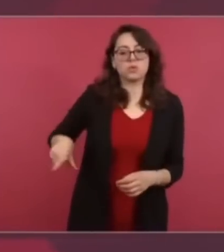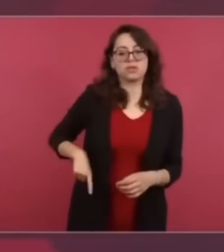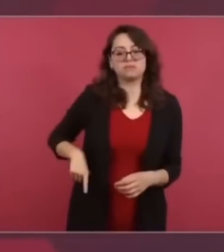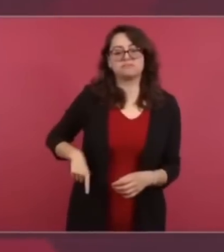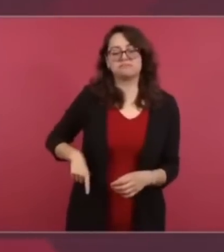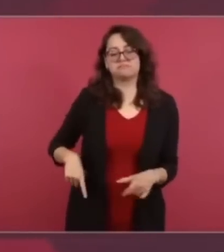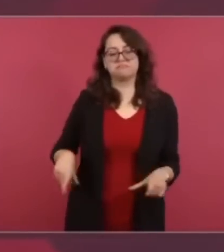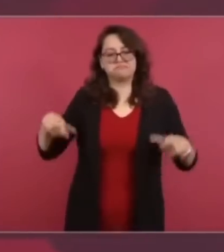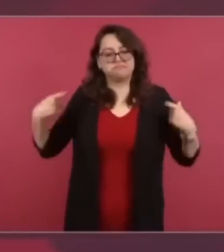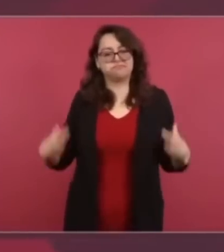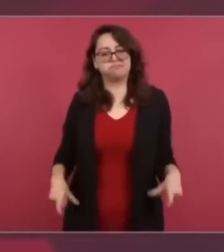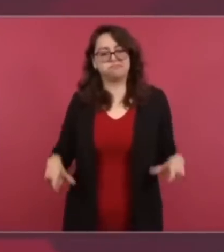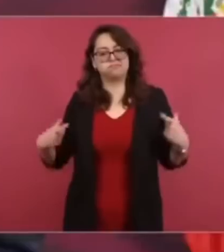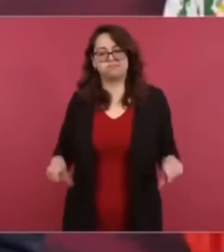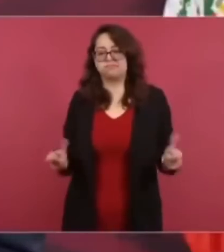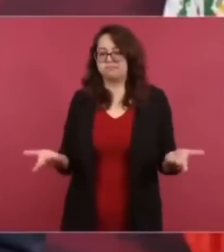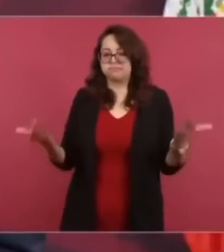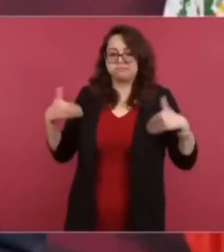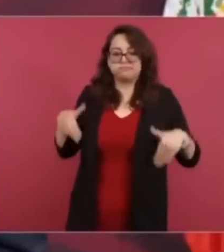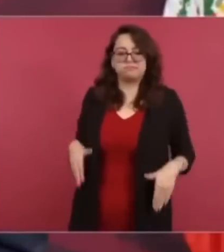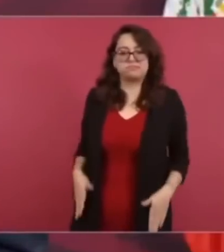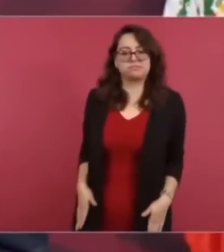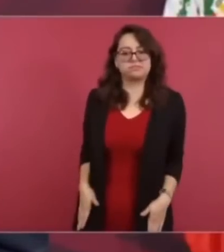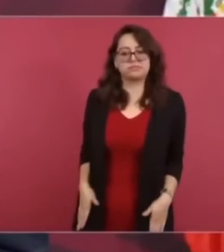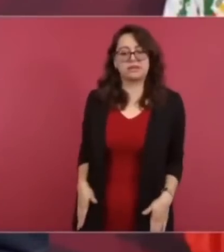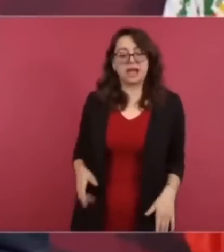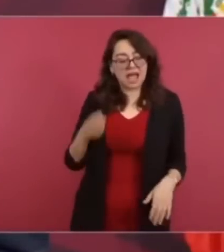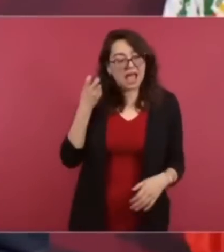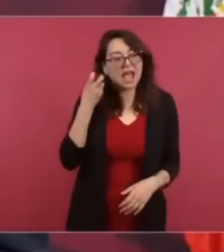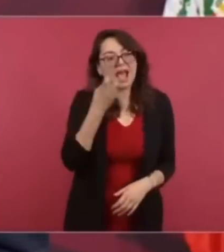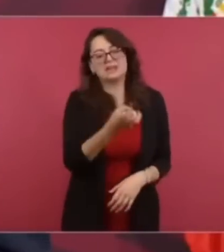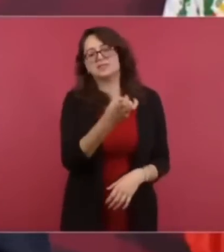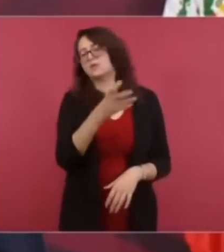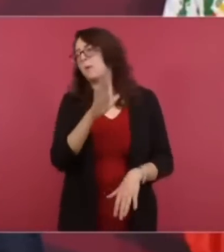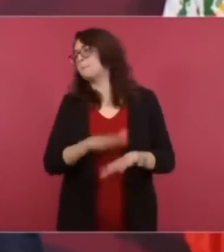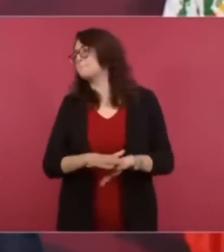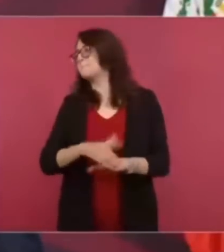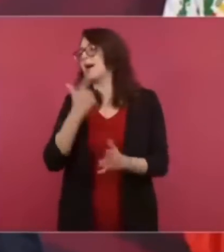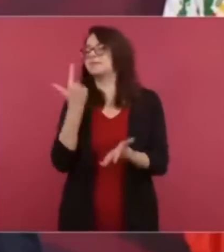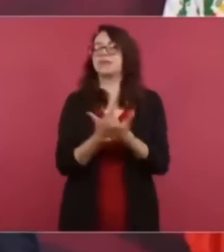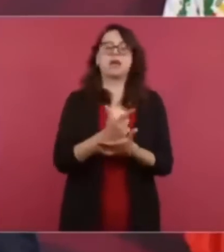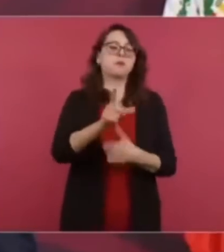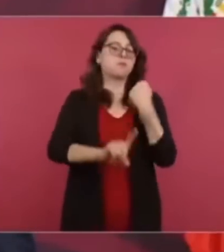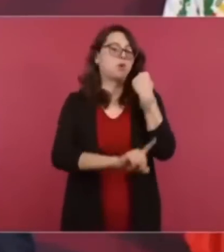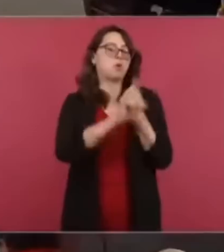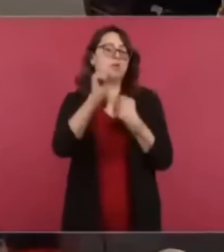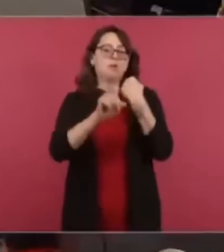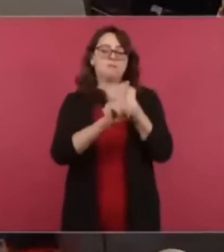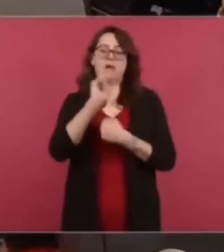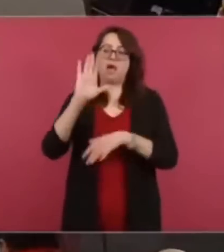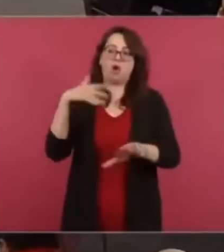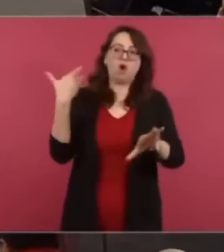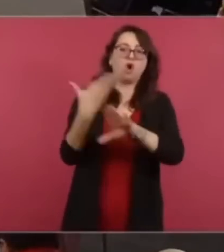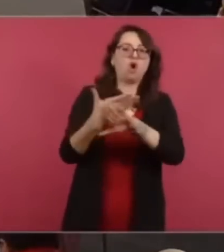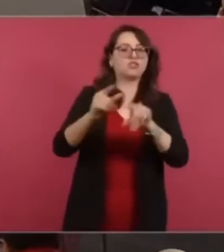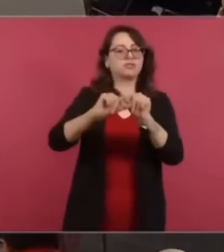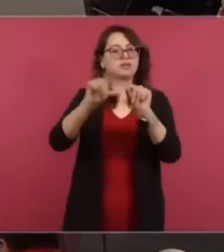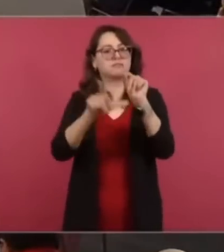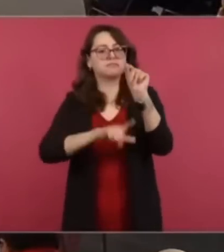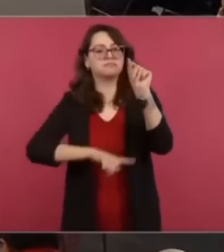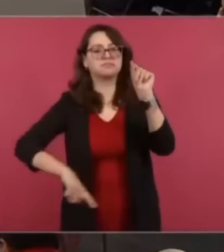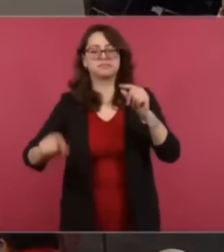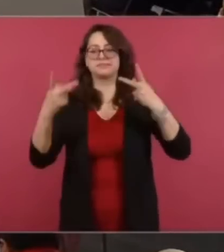enormes fortunas al amparo del poder público. Esa es la causa de la desigualdad, de la